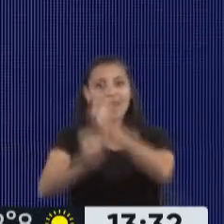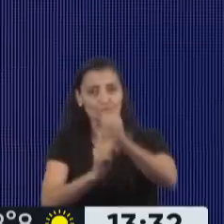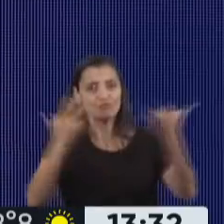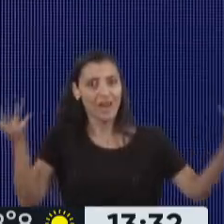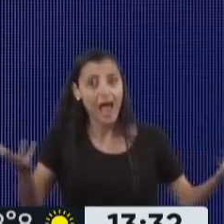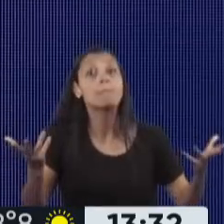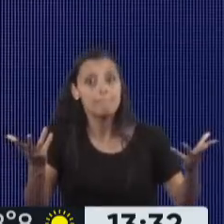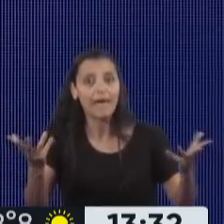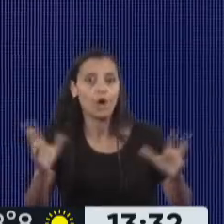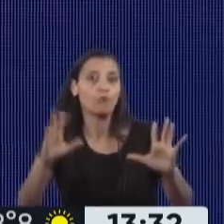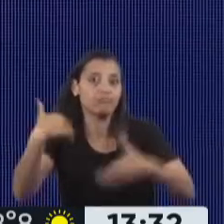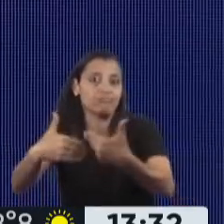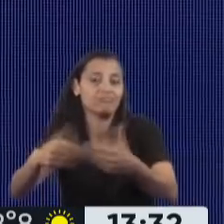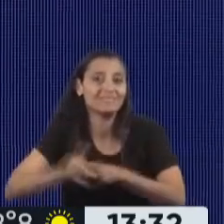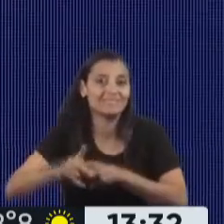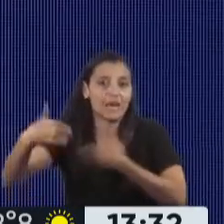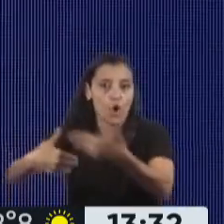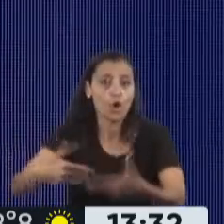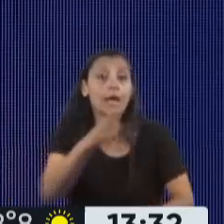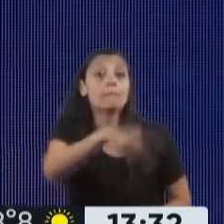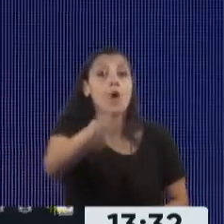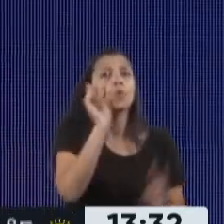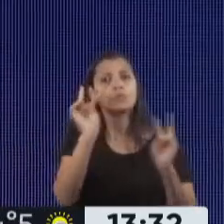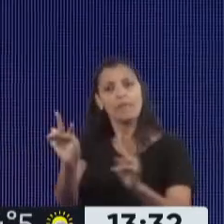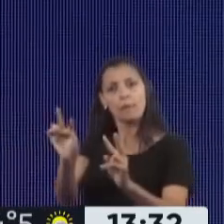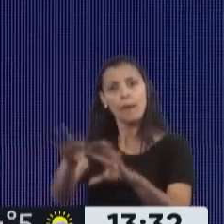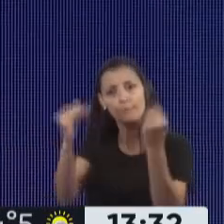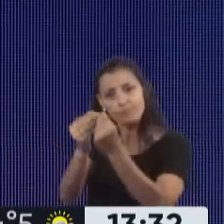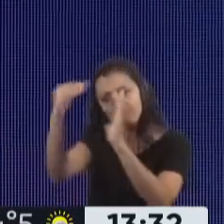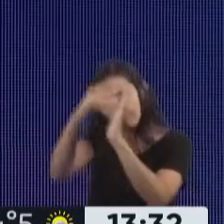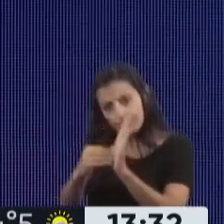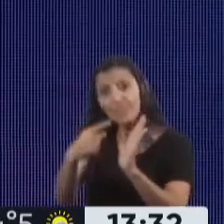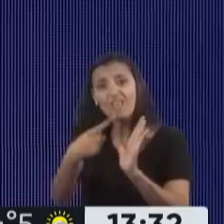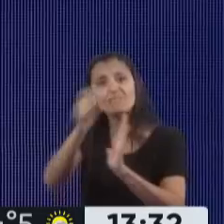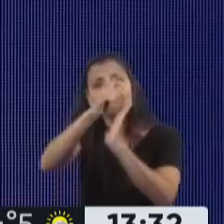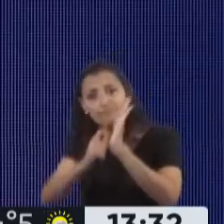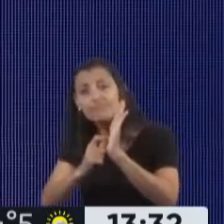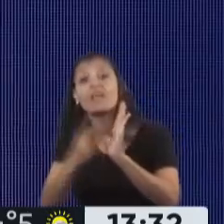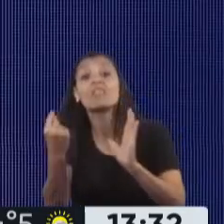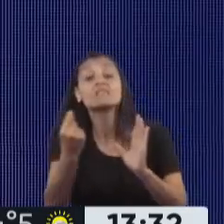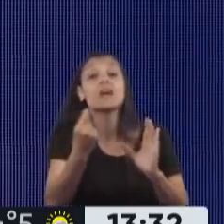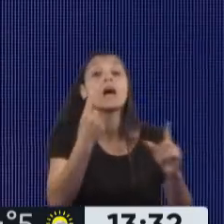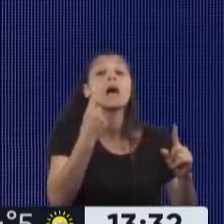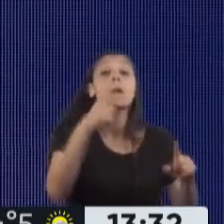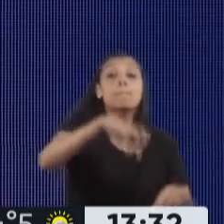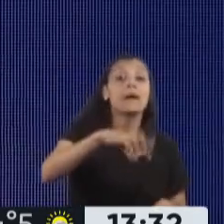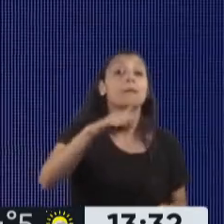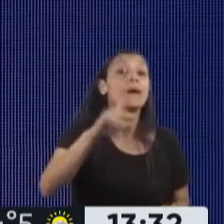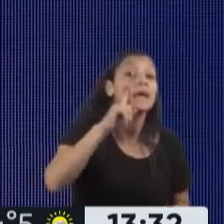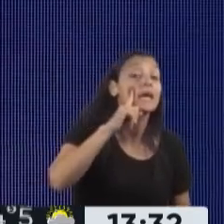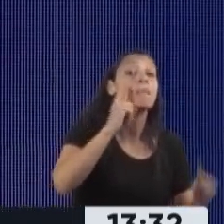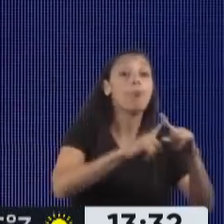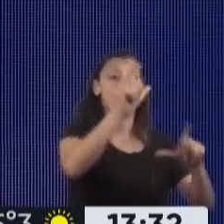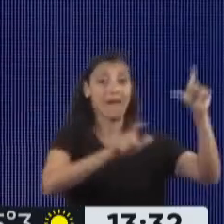reloading. Cuando ustedes miran las estadísticas del crecimiento del PBI per cápita a lo largo